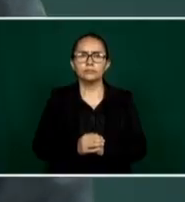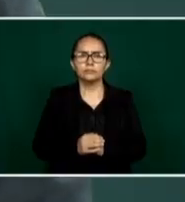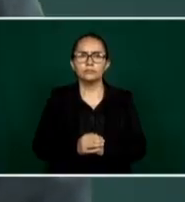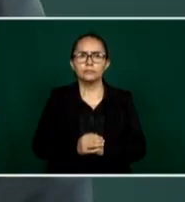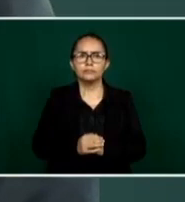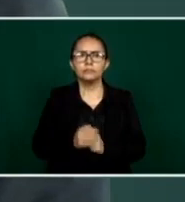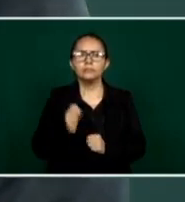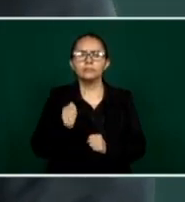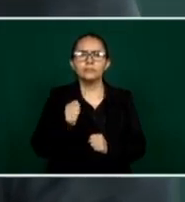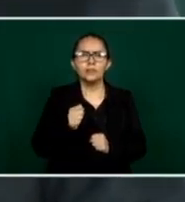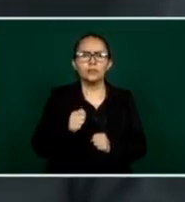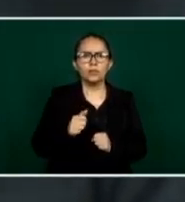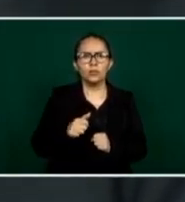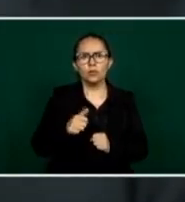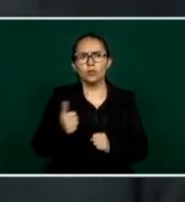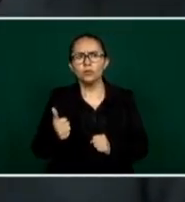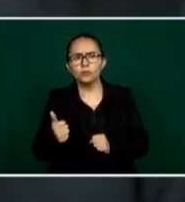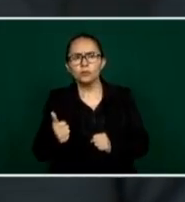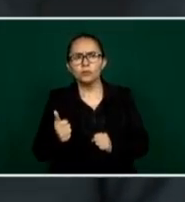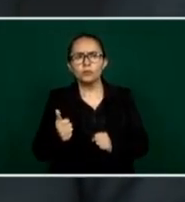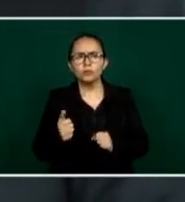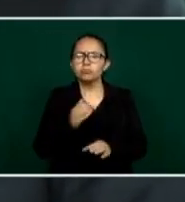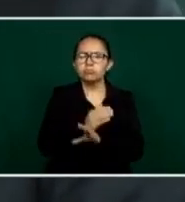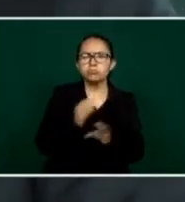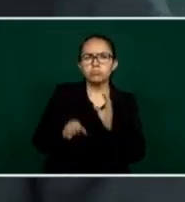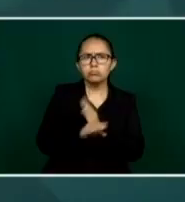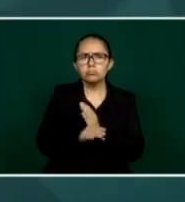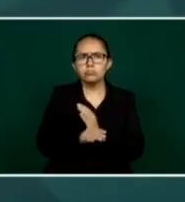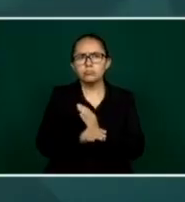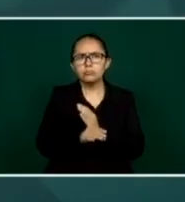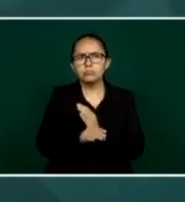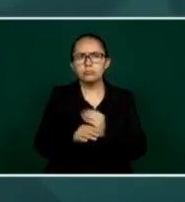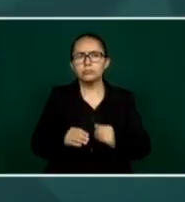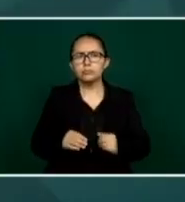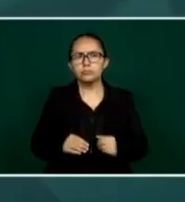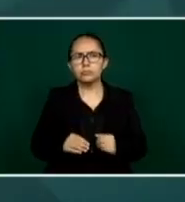Entonces, ese es otro eslabón. Otra cosa que no se hacía